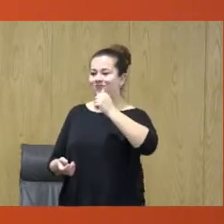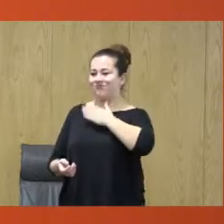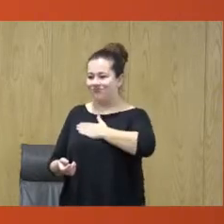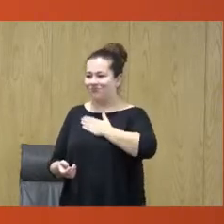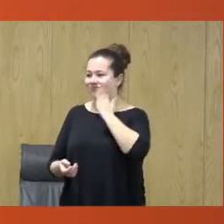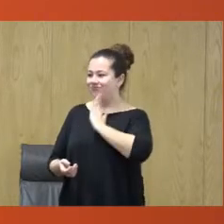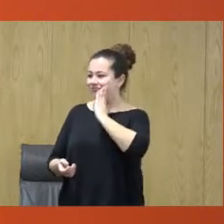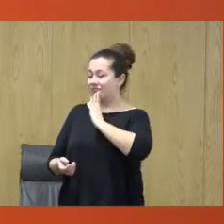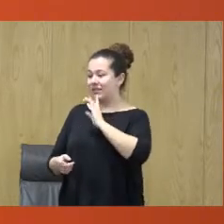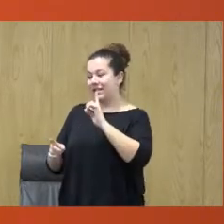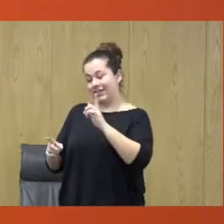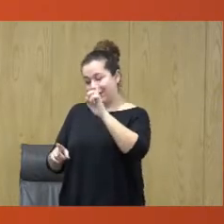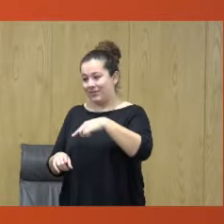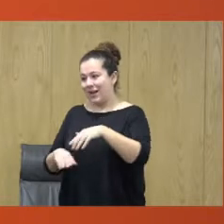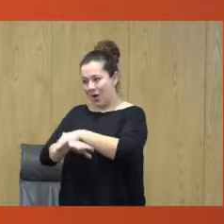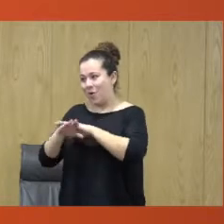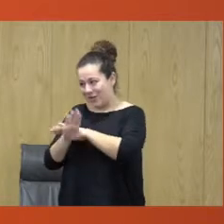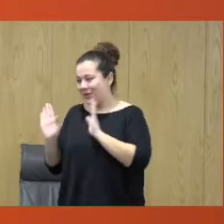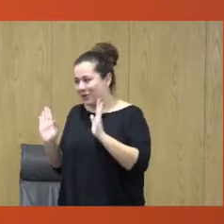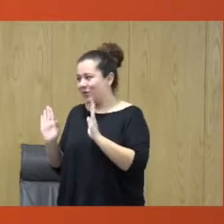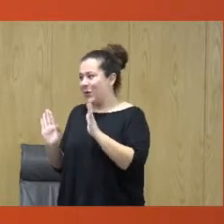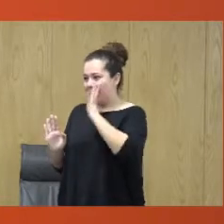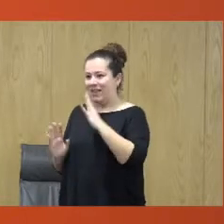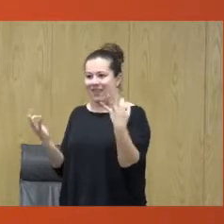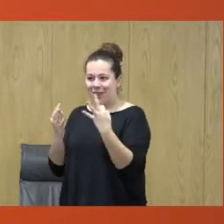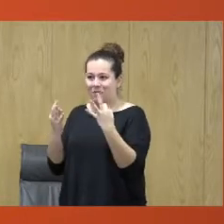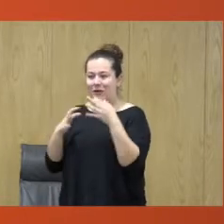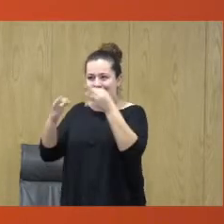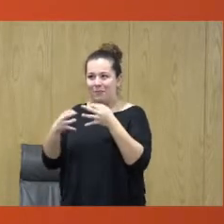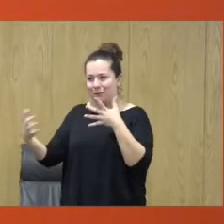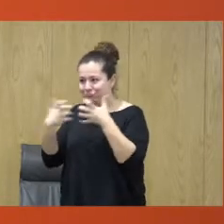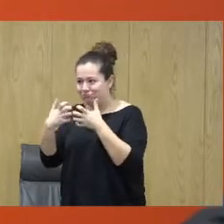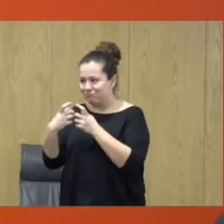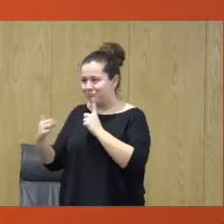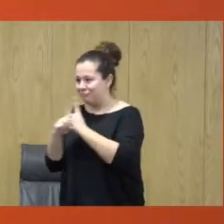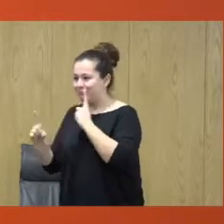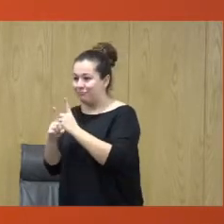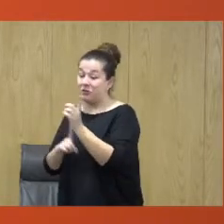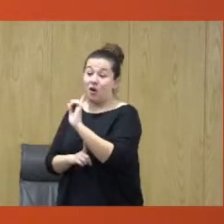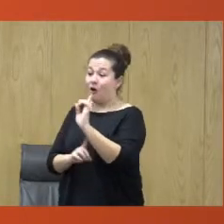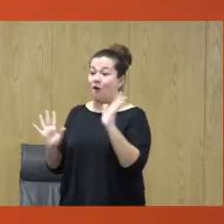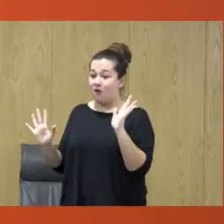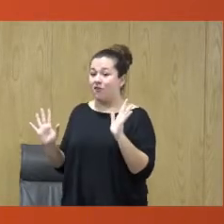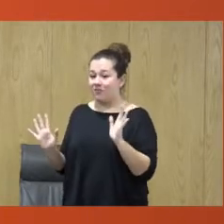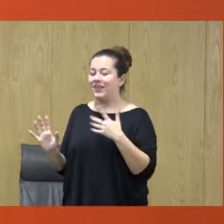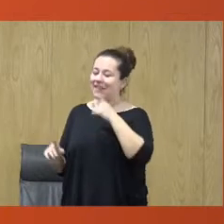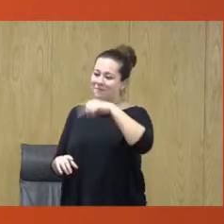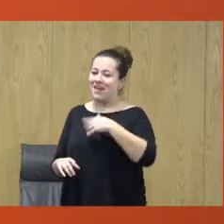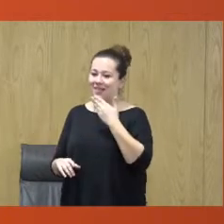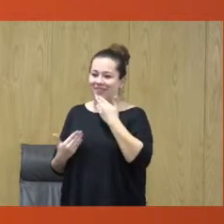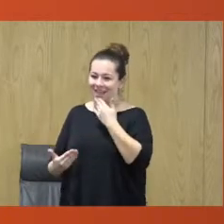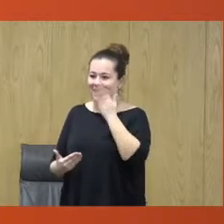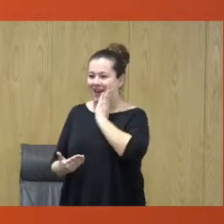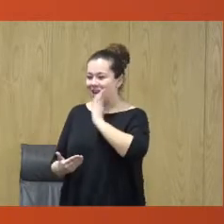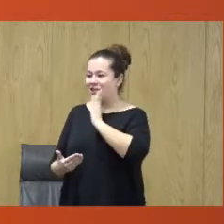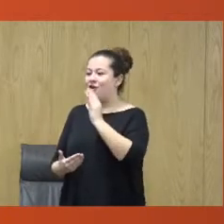de que sea el gobierno y parece que tengamos que estar siempre enfrentados, que no es el caso, a Borja Fanjul, porque antes que